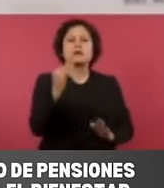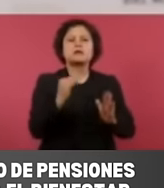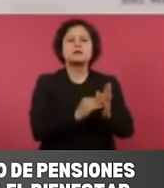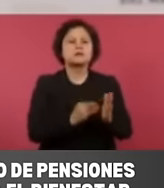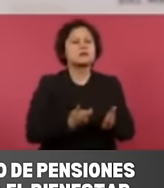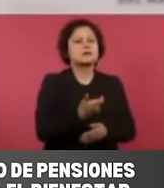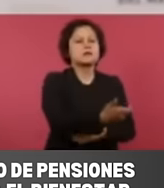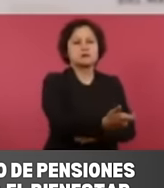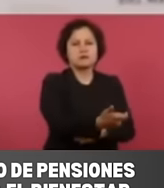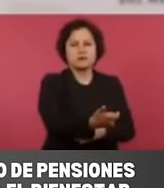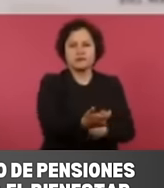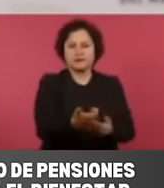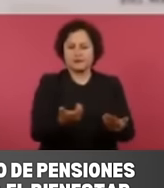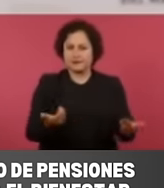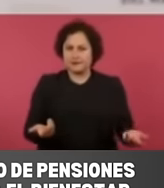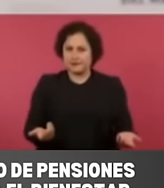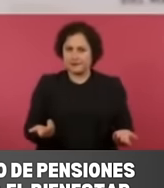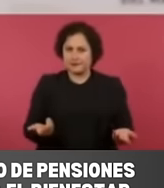Calderón